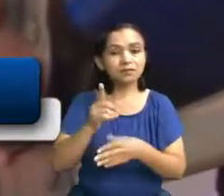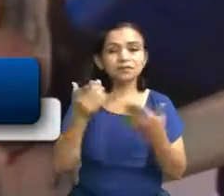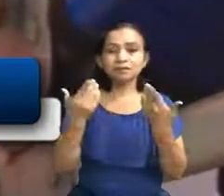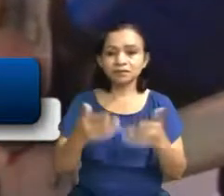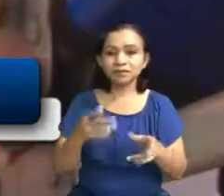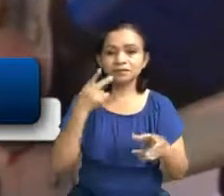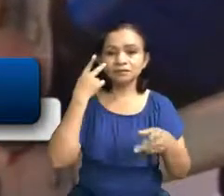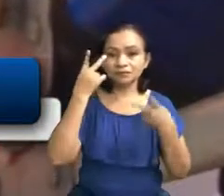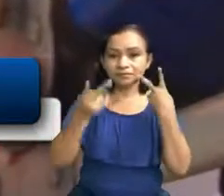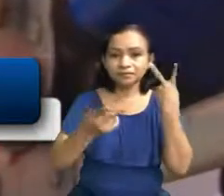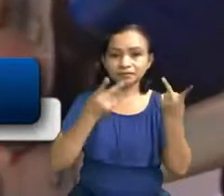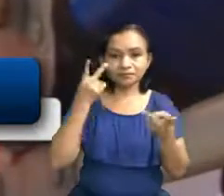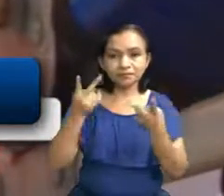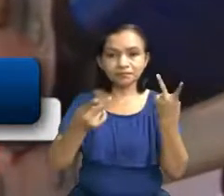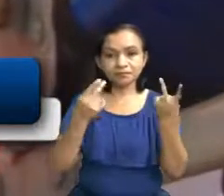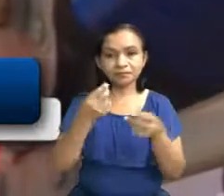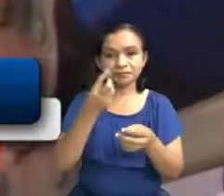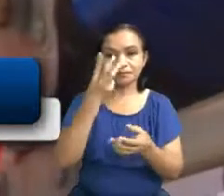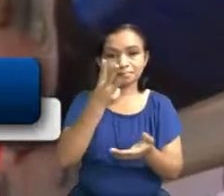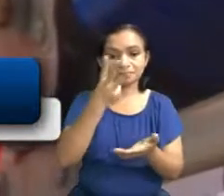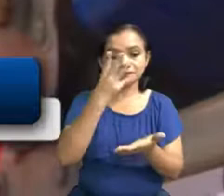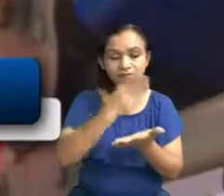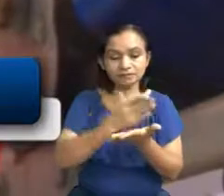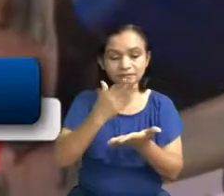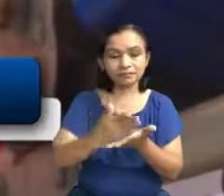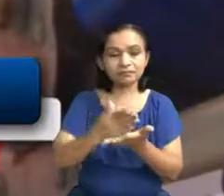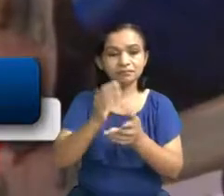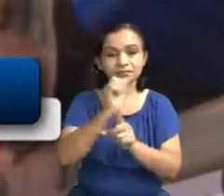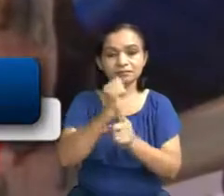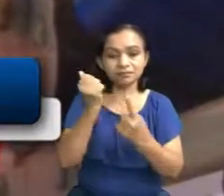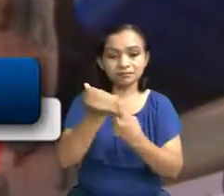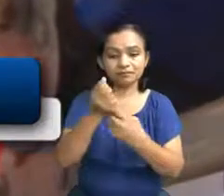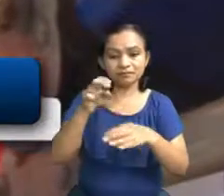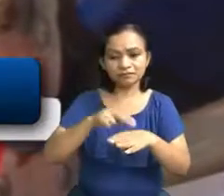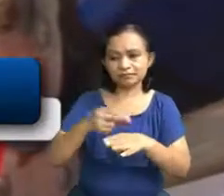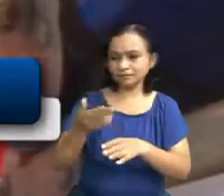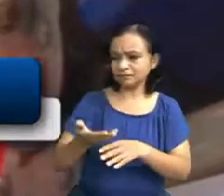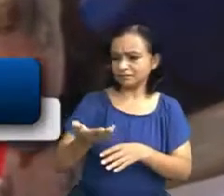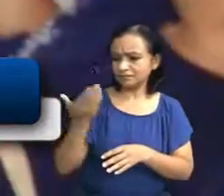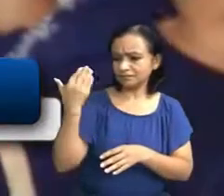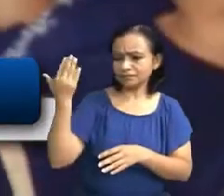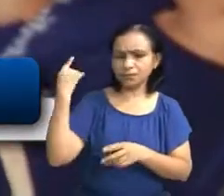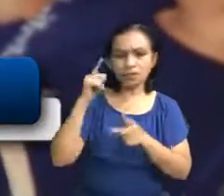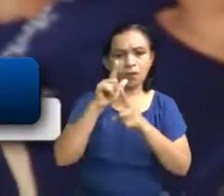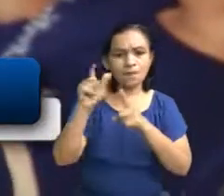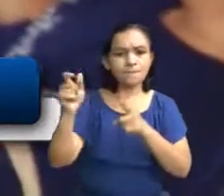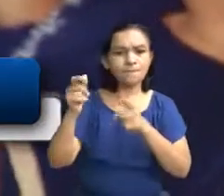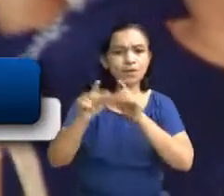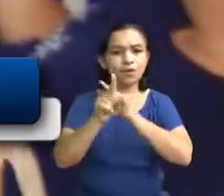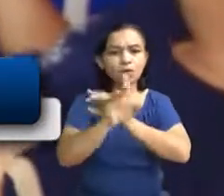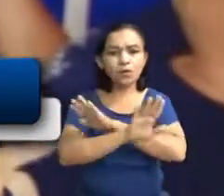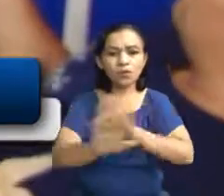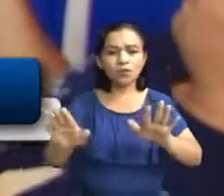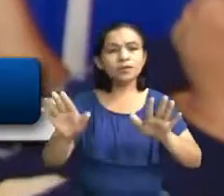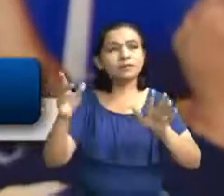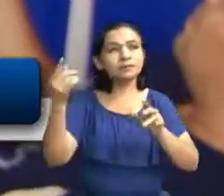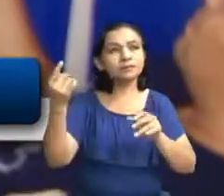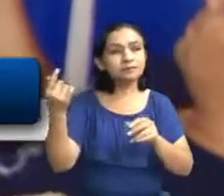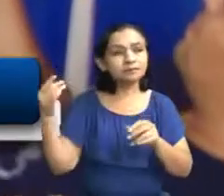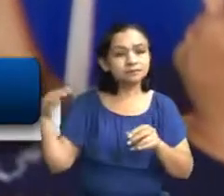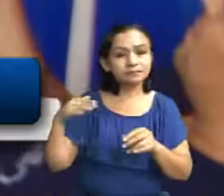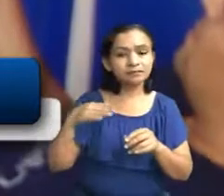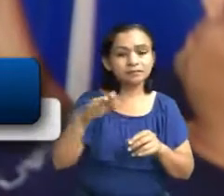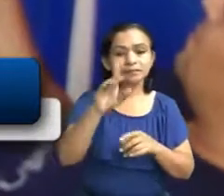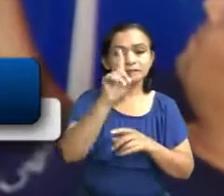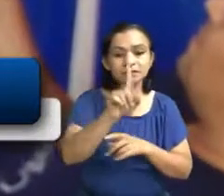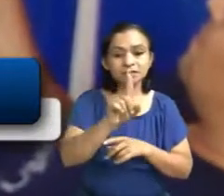ya las tres veces la Asamblea Nacional. Hace poco estuvimos, creo que hace un mes aproximadamente, fue la última visita. Y pasamos